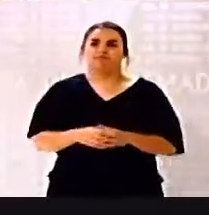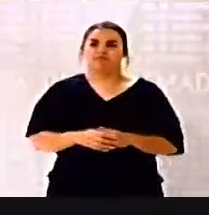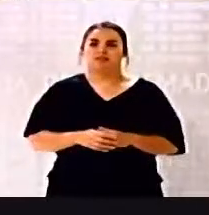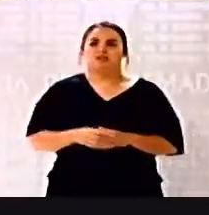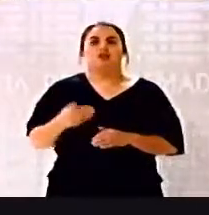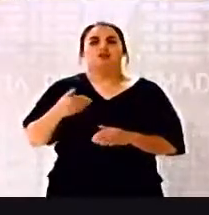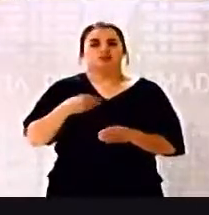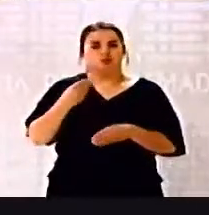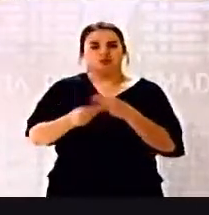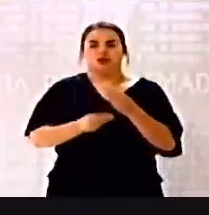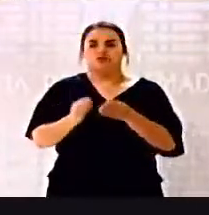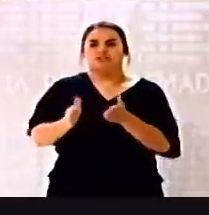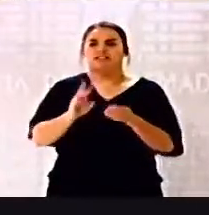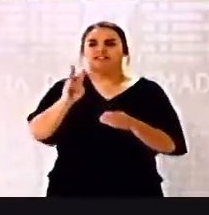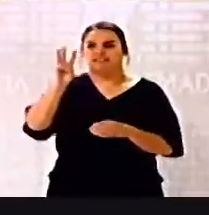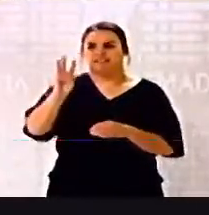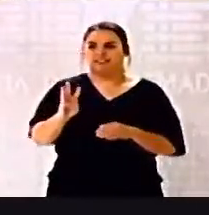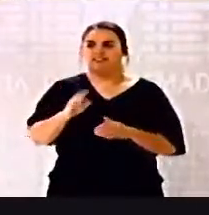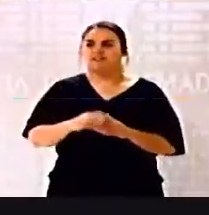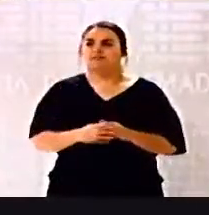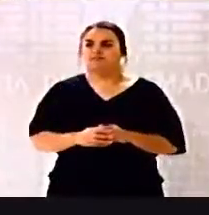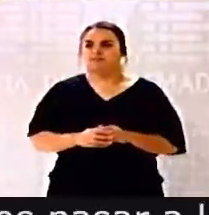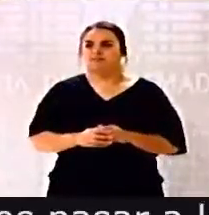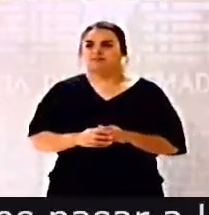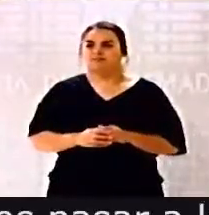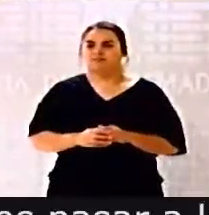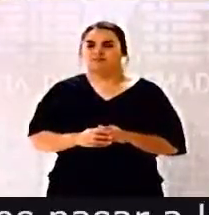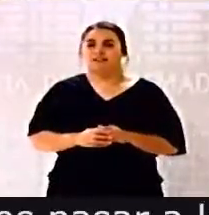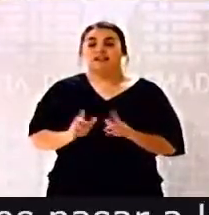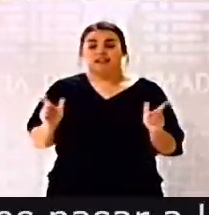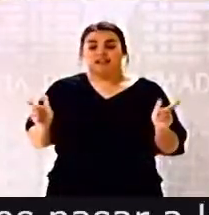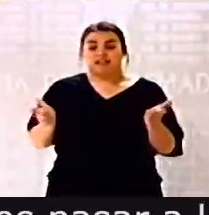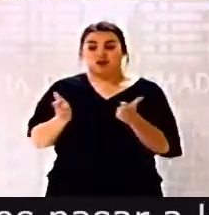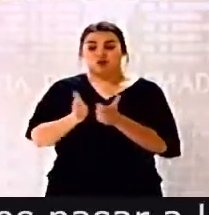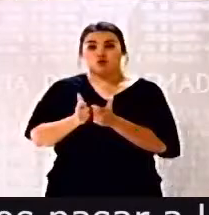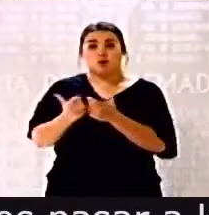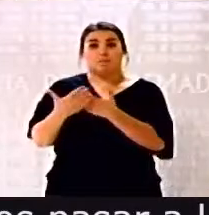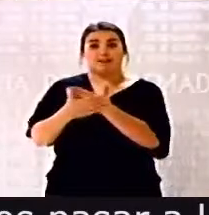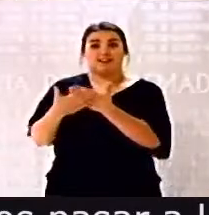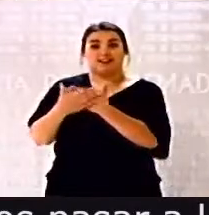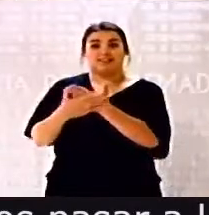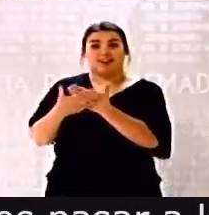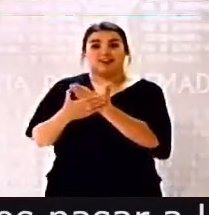Solicitamos pasar a la fase 3. No hemos tenido todavía las reuniones bilaterales con el Ministerio.